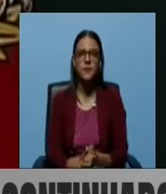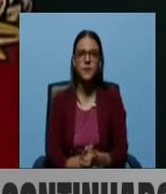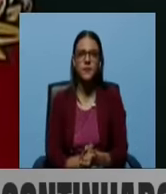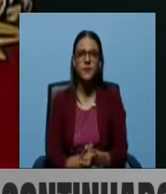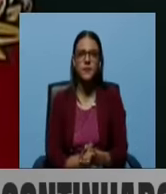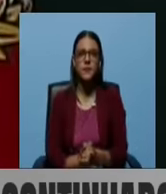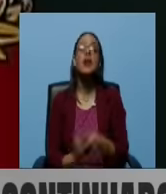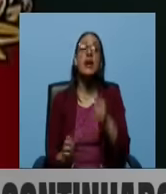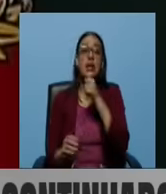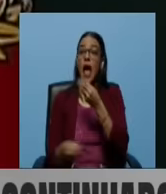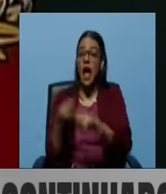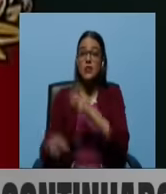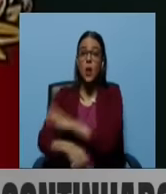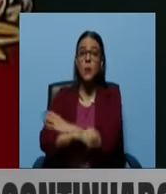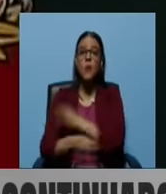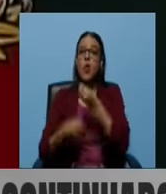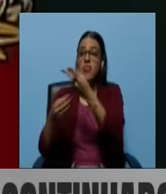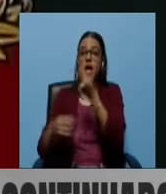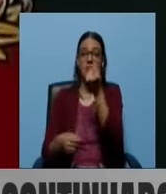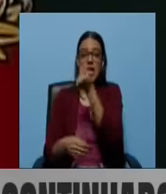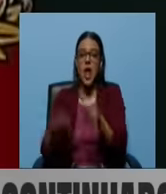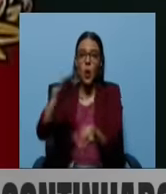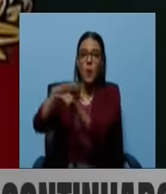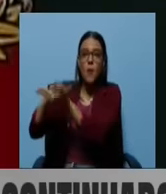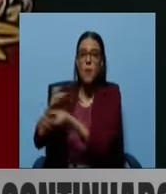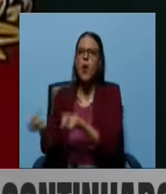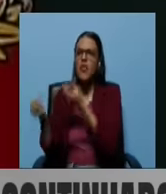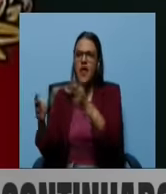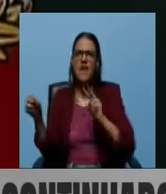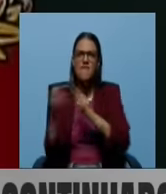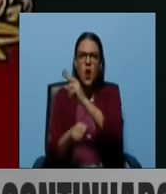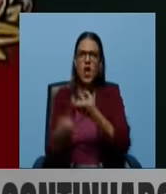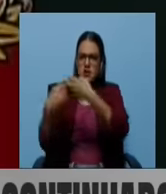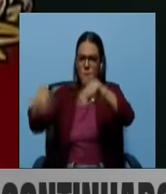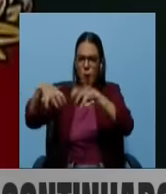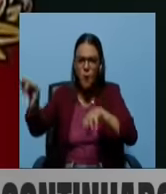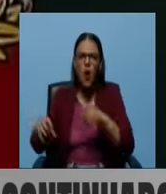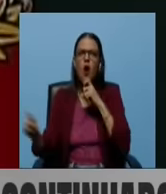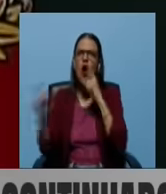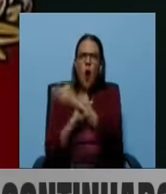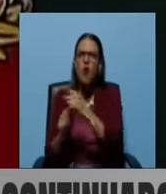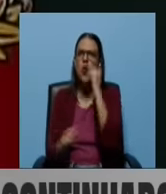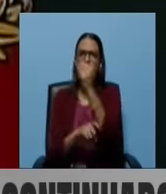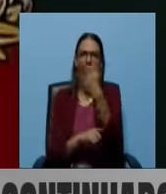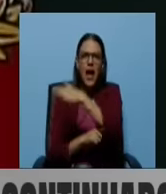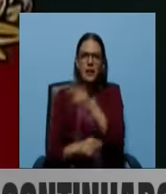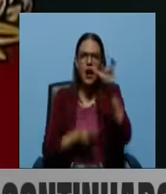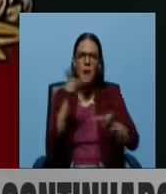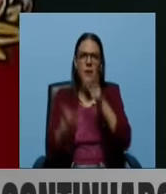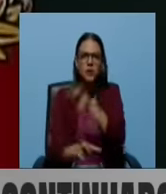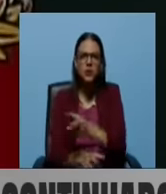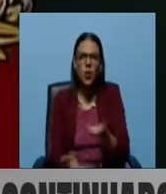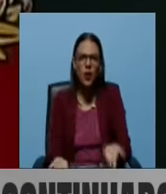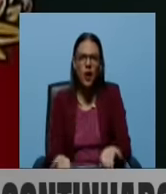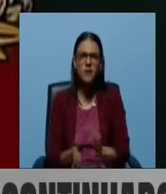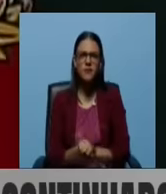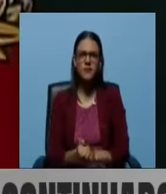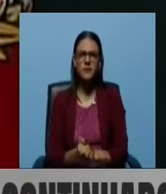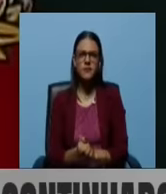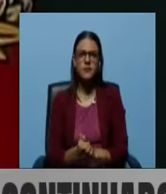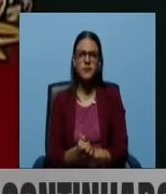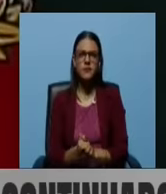Evidentemente pagados, ¿no? Para generar violencia, para generar odio, para matar gente, ligado a grupos